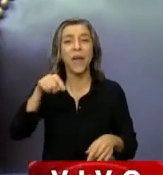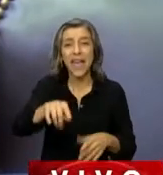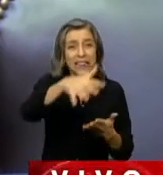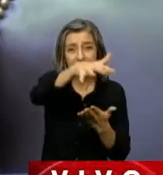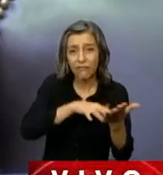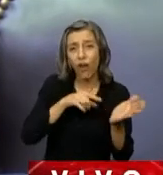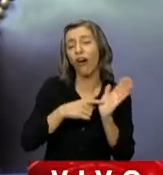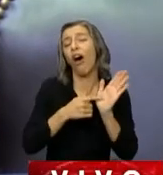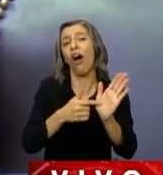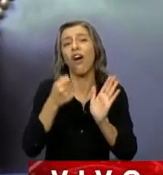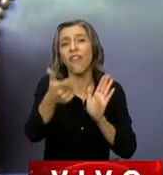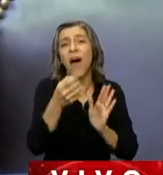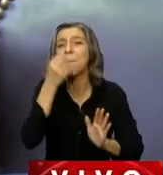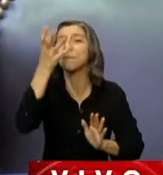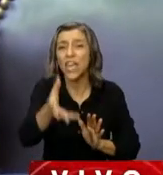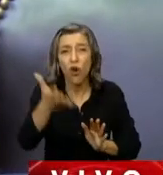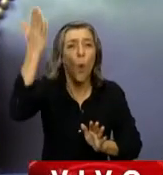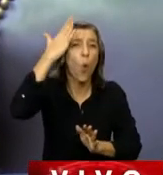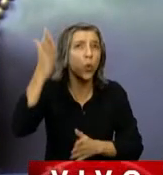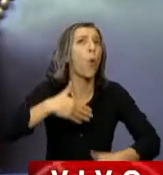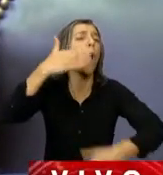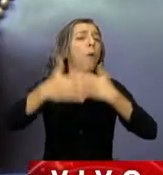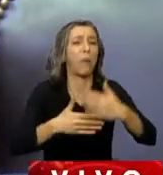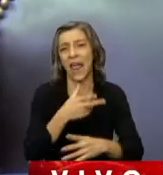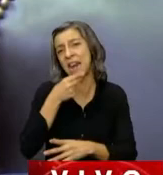cultura. Nosotros traíamos un dictamen mucho más serio del que